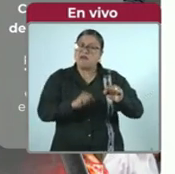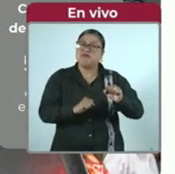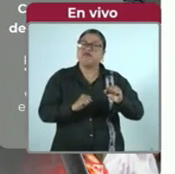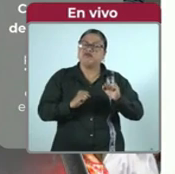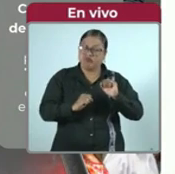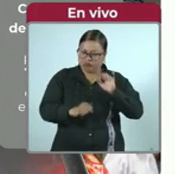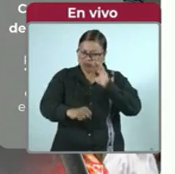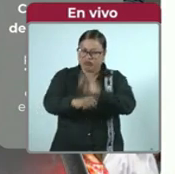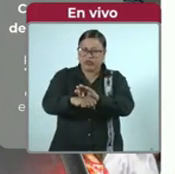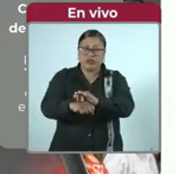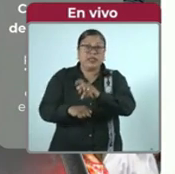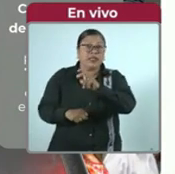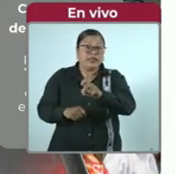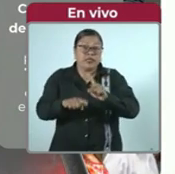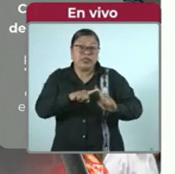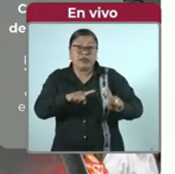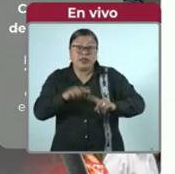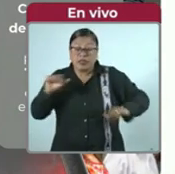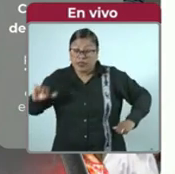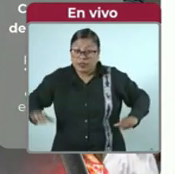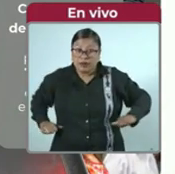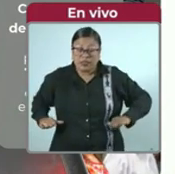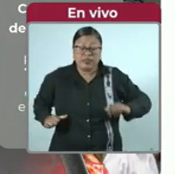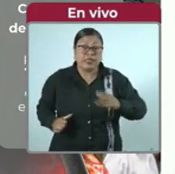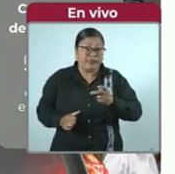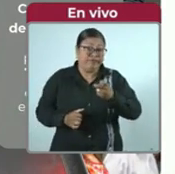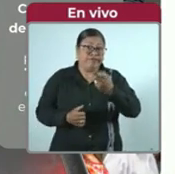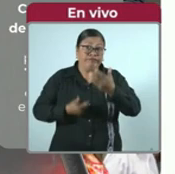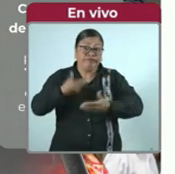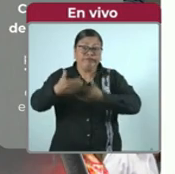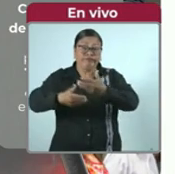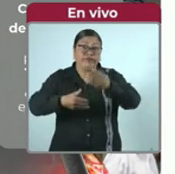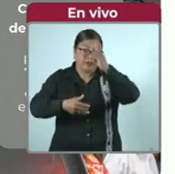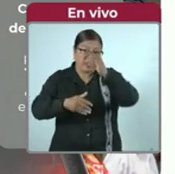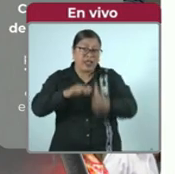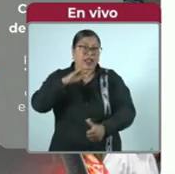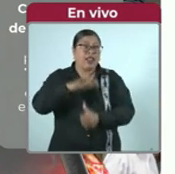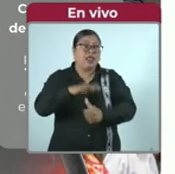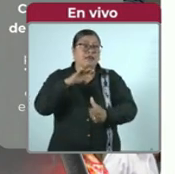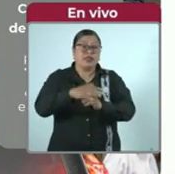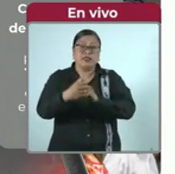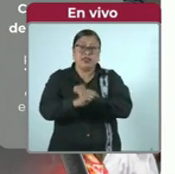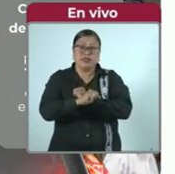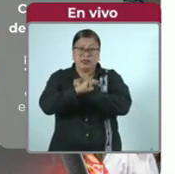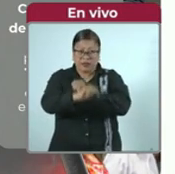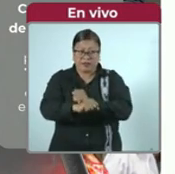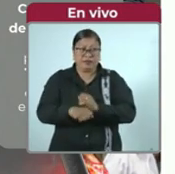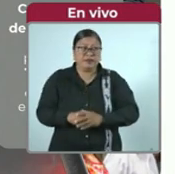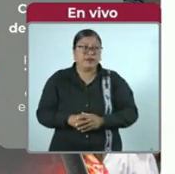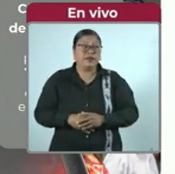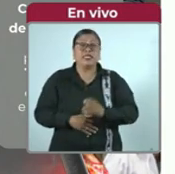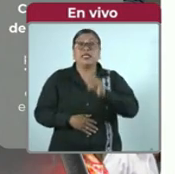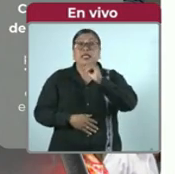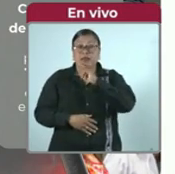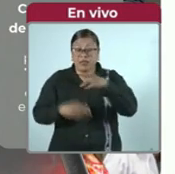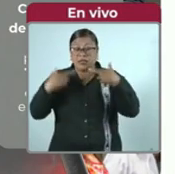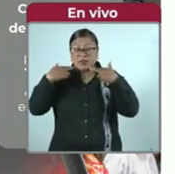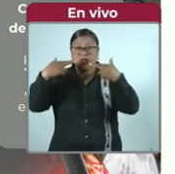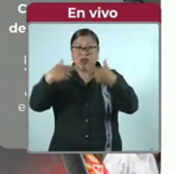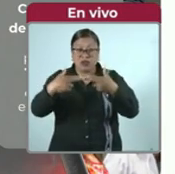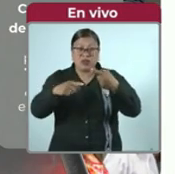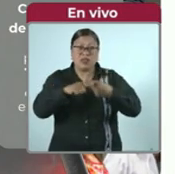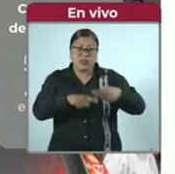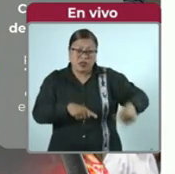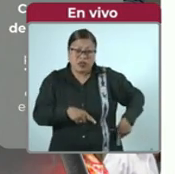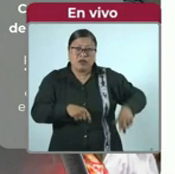reforzar estas acciones que ya se vienen impulsando a través de la mesa de seguridad también se reunió el gobernador por ahí